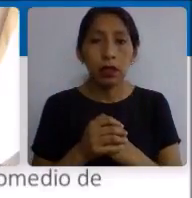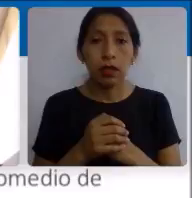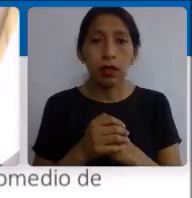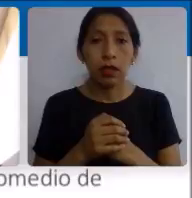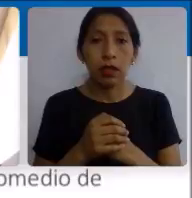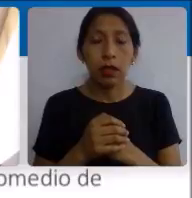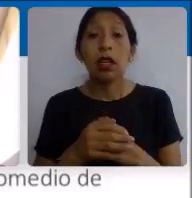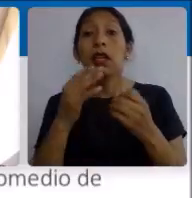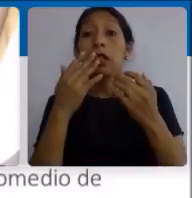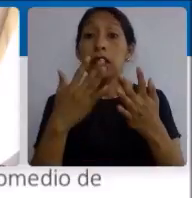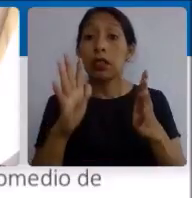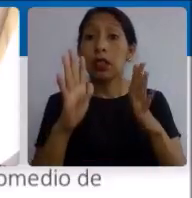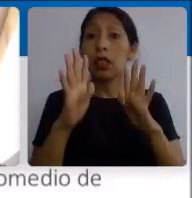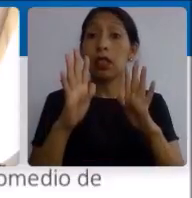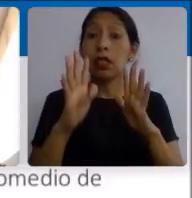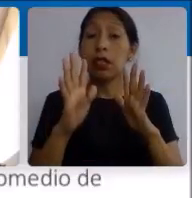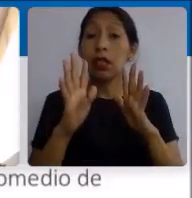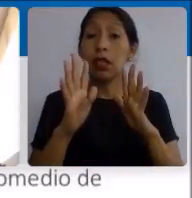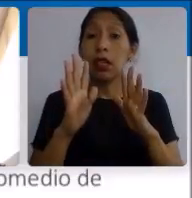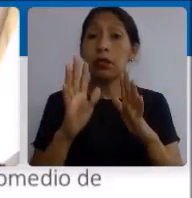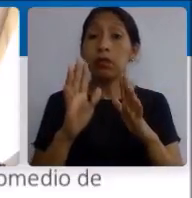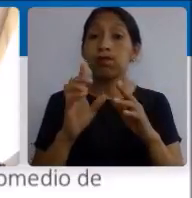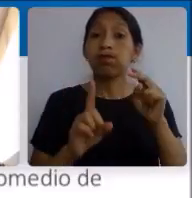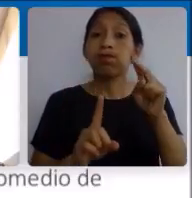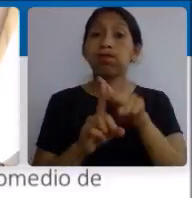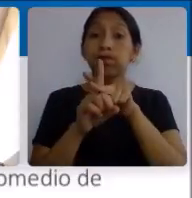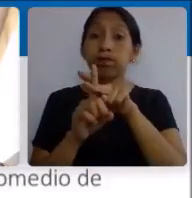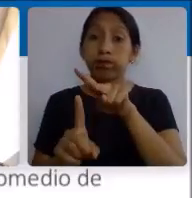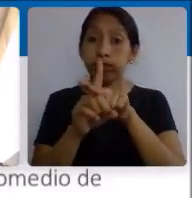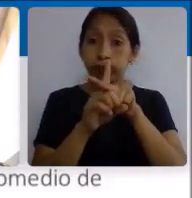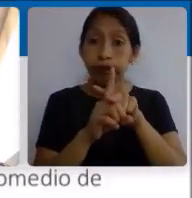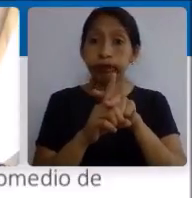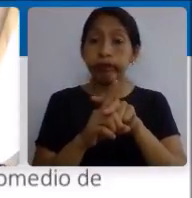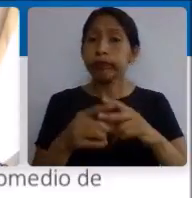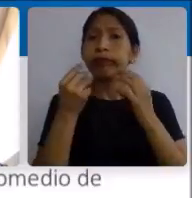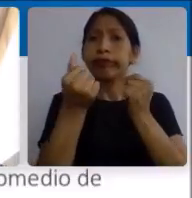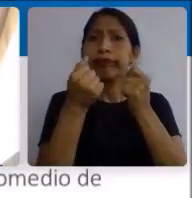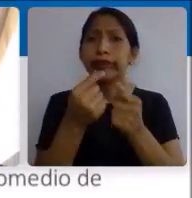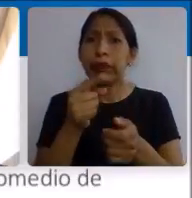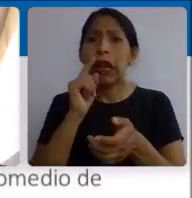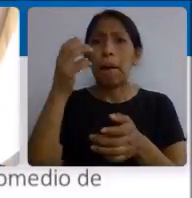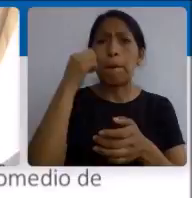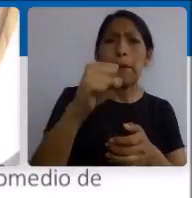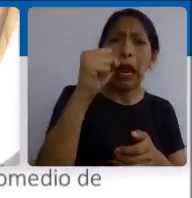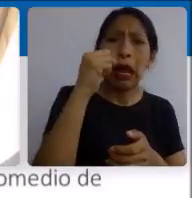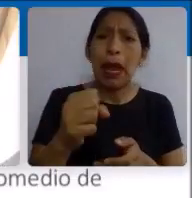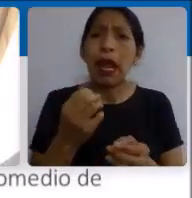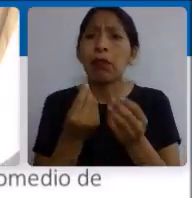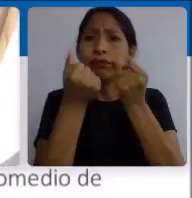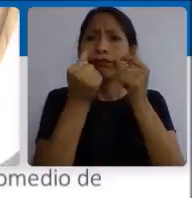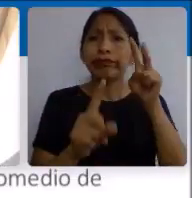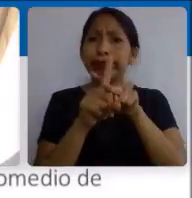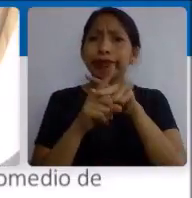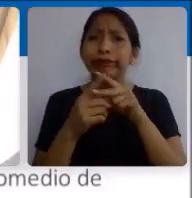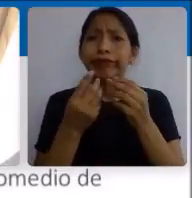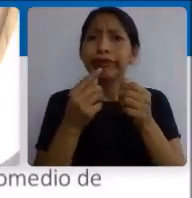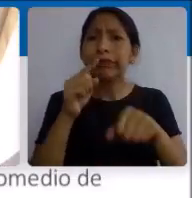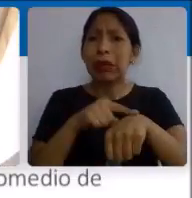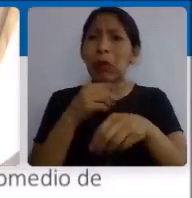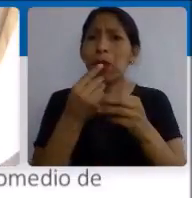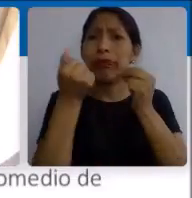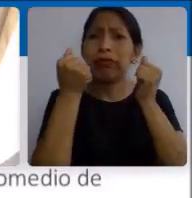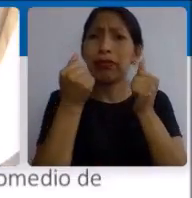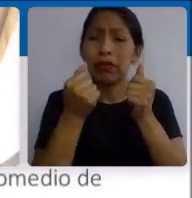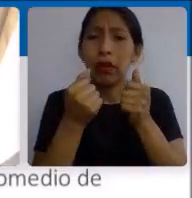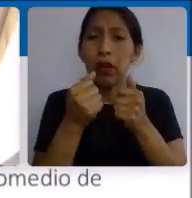han aparecido clientes que hacen viajes a último minuto, ¿no? Debido a que como las reglas del juego